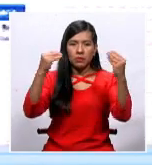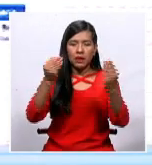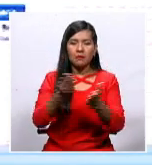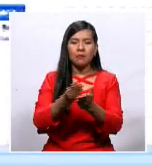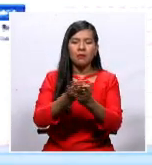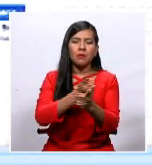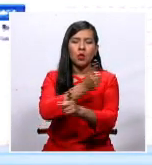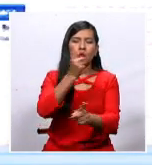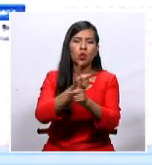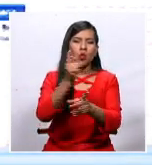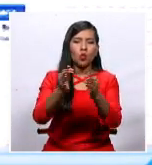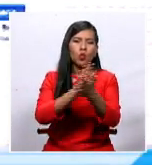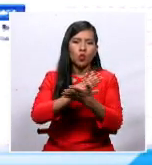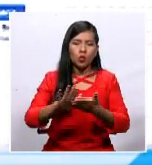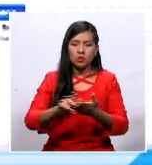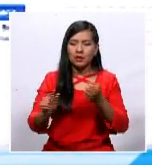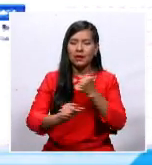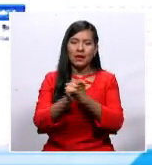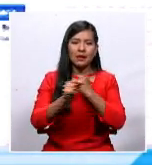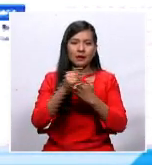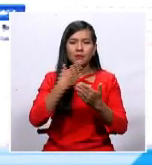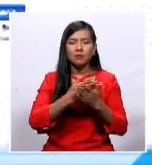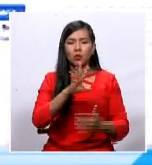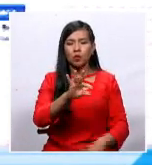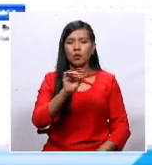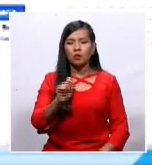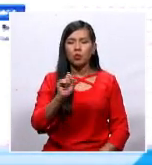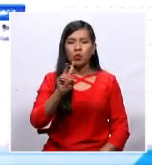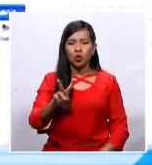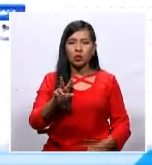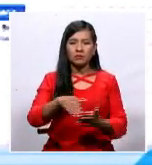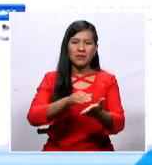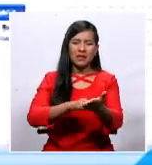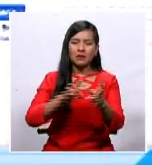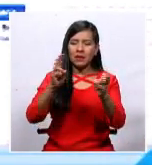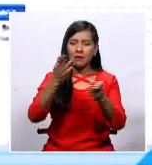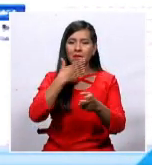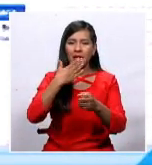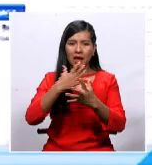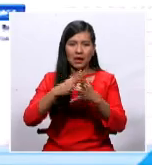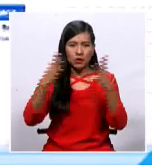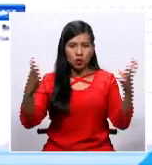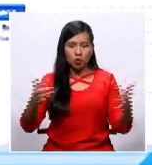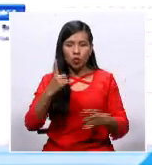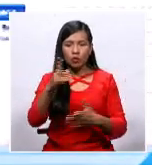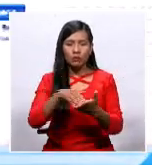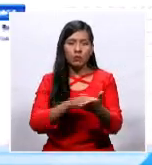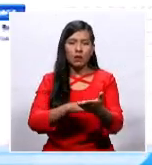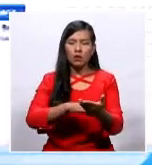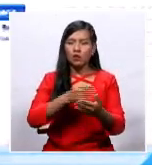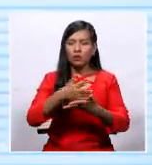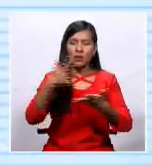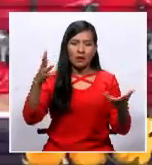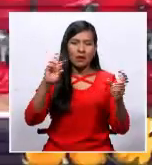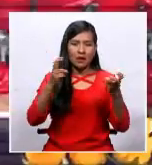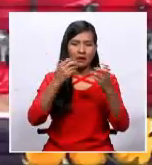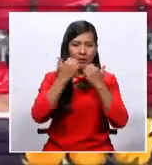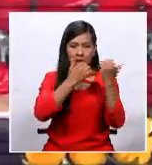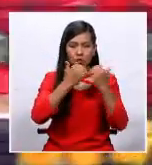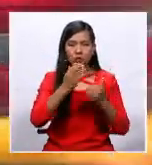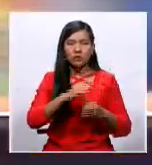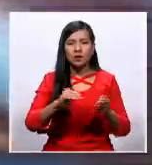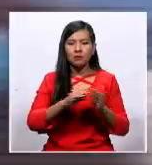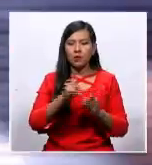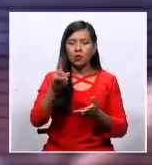para garantizar el abastecimiento de 9,2 millones de quintales de azúcar, 1 millón de toneladas de maíz y 1,5 millones de toneladas